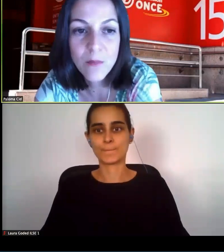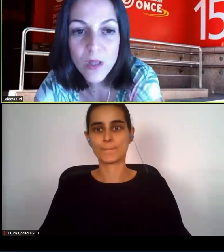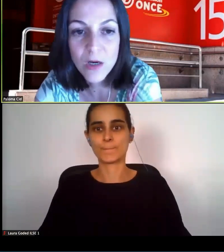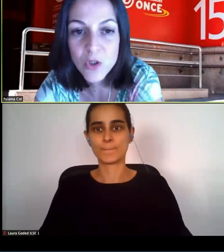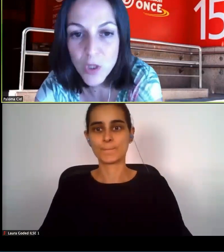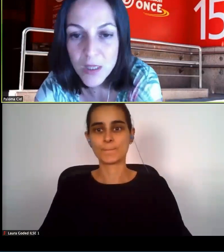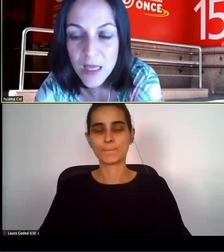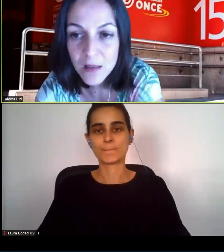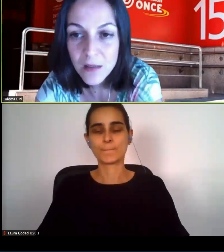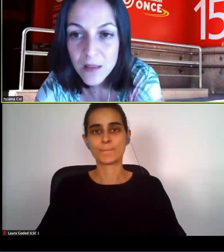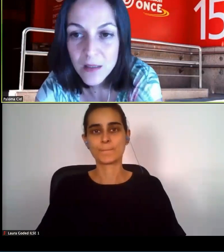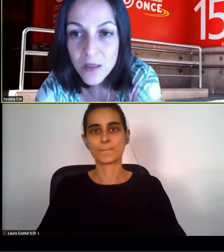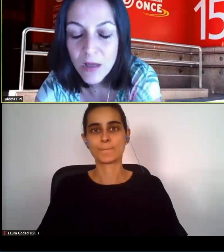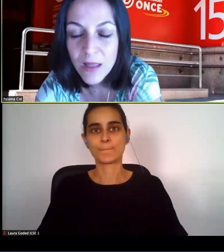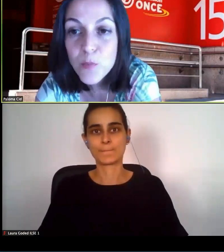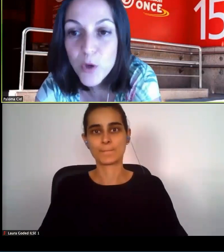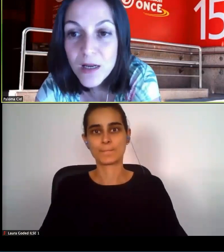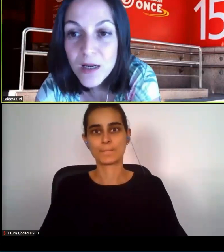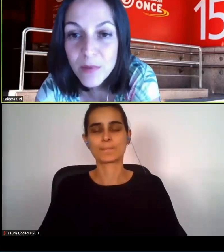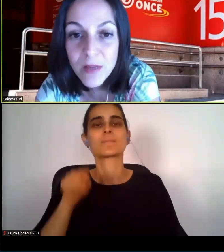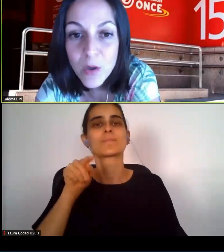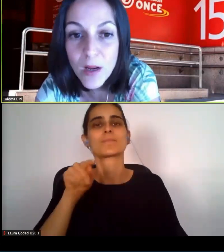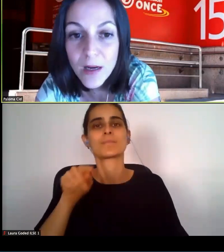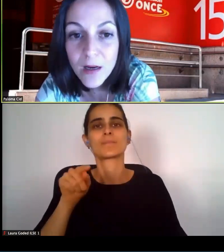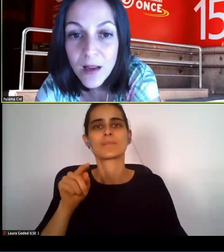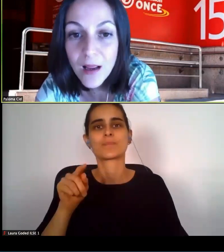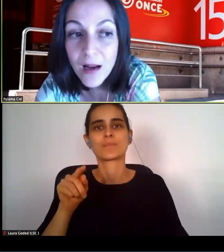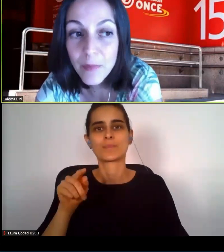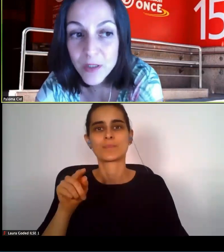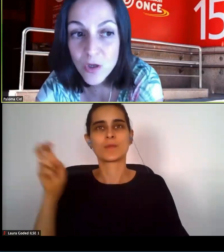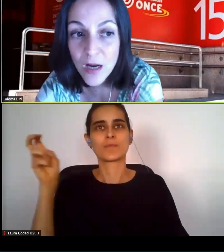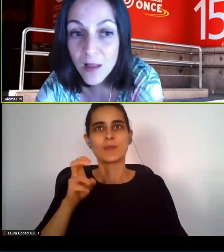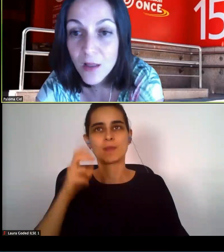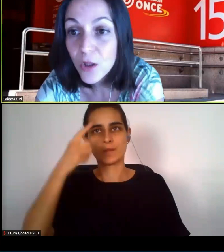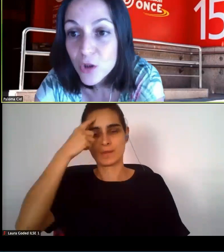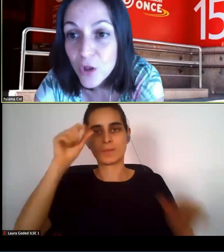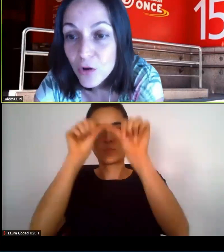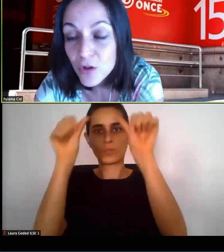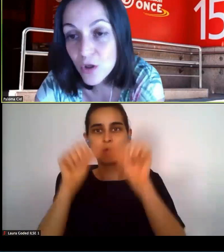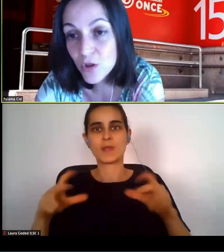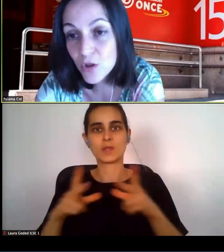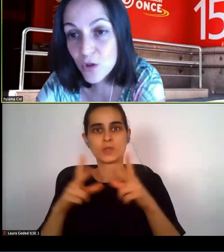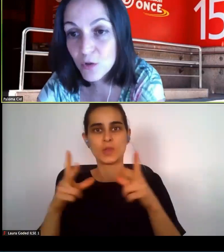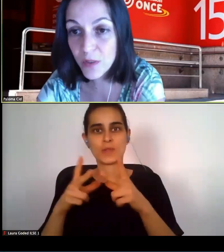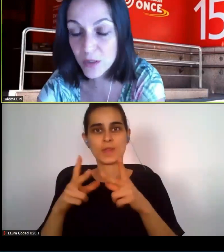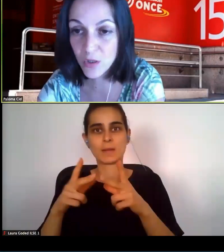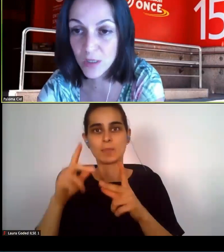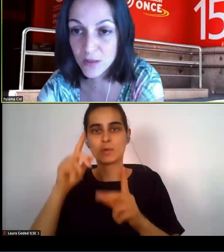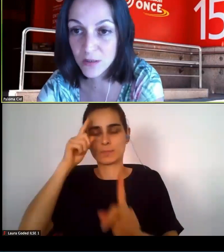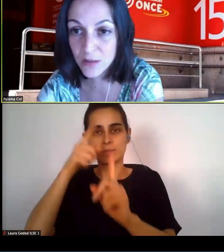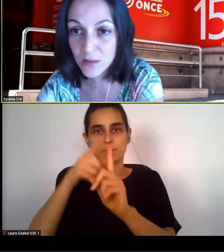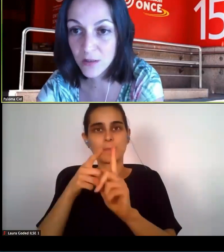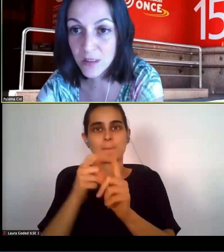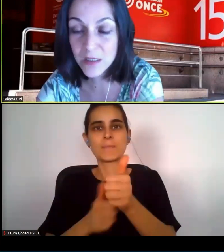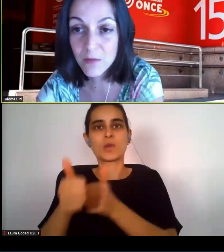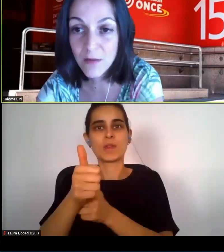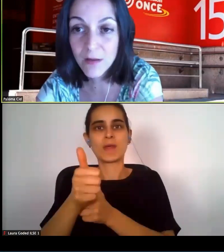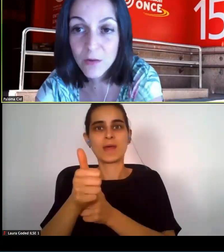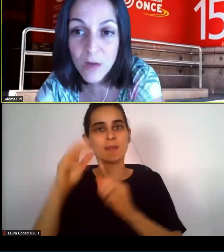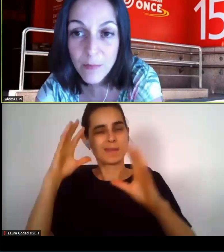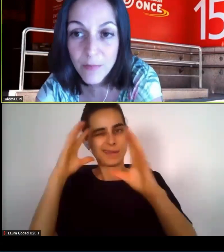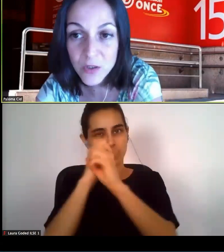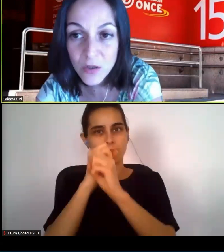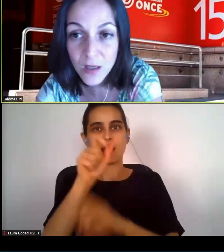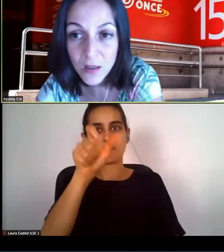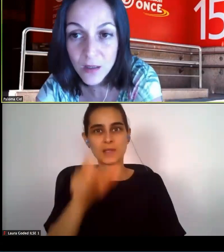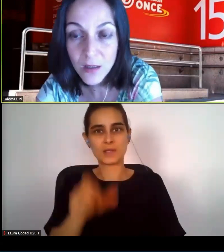del modelo social y lo que hace es poner en primer lugar a la persona. Todos somos personas y estamos hablando de